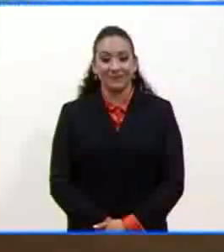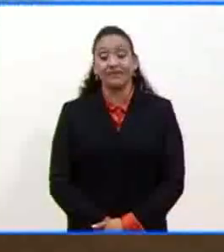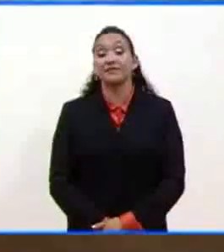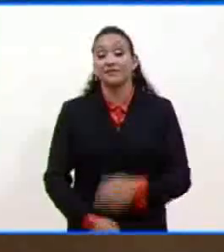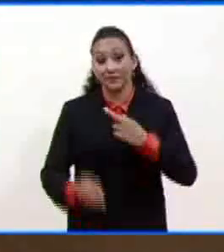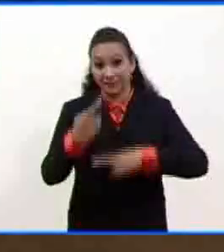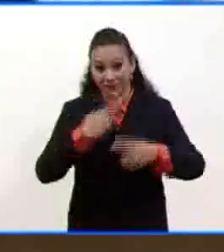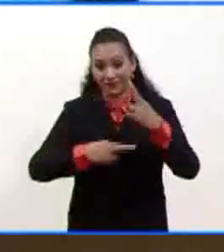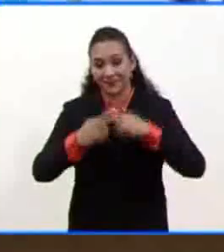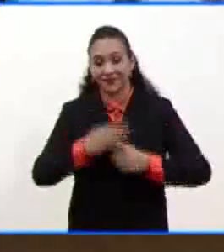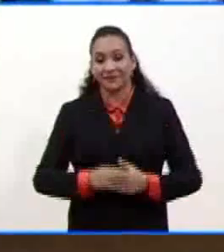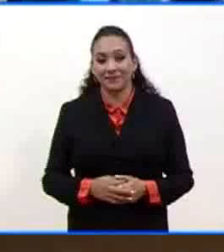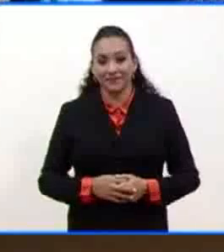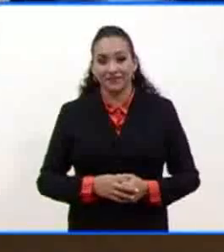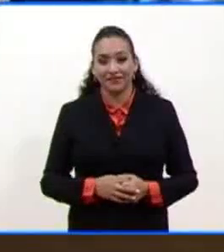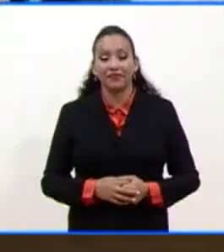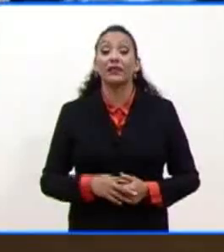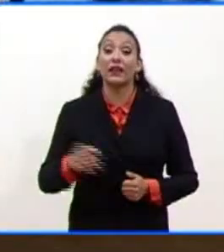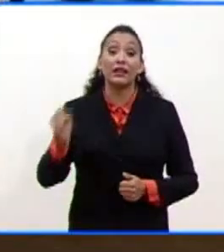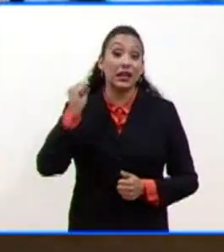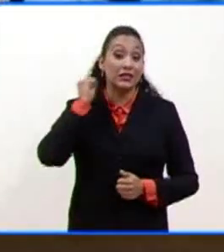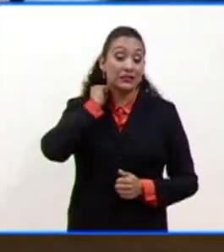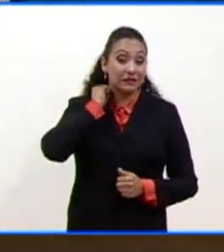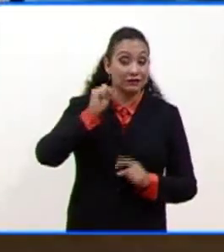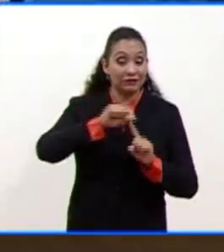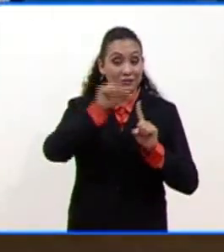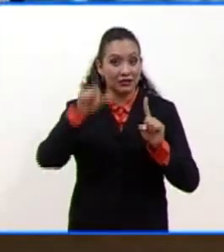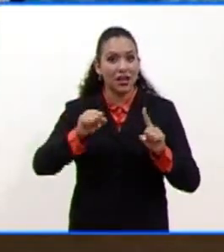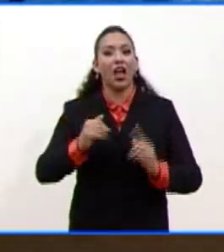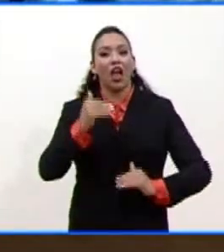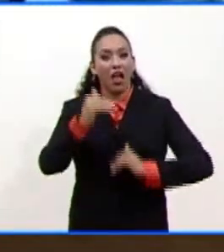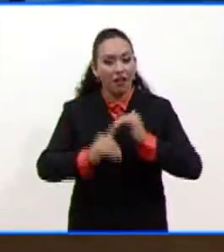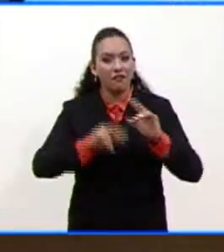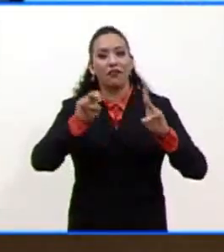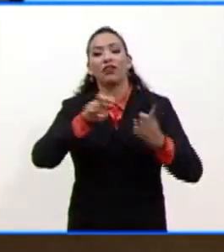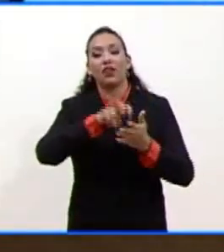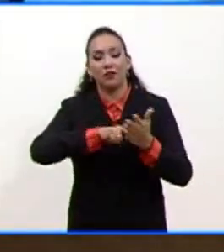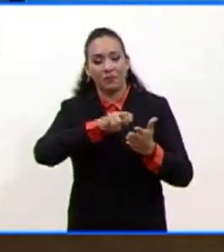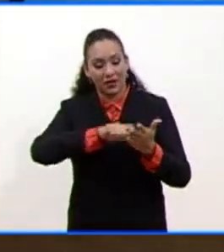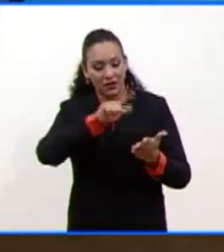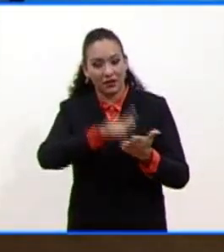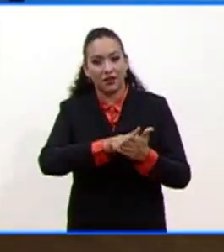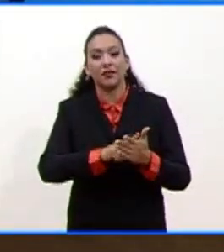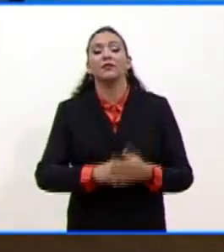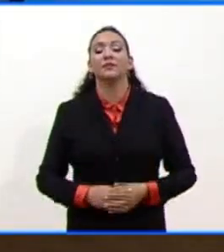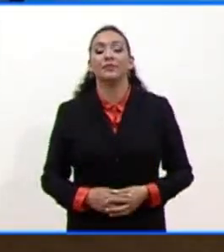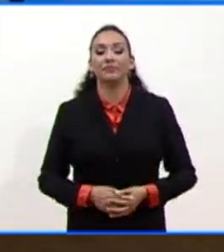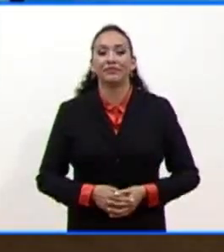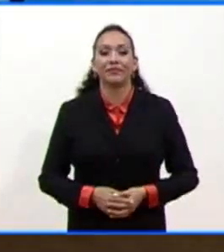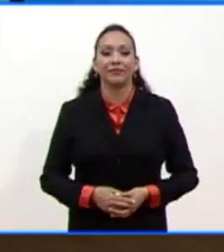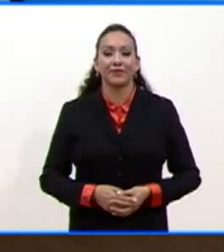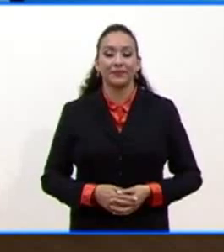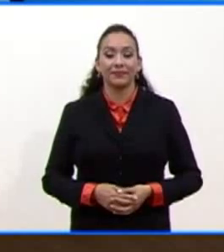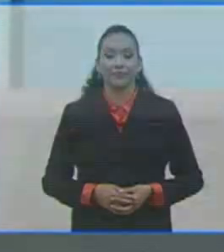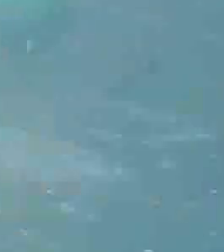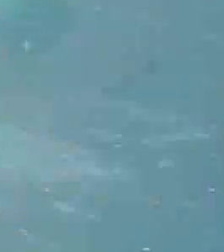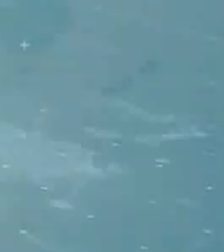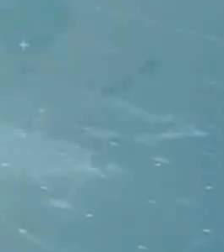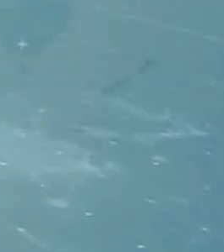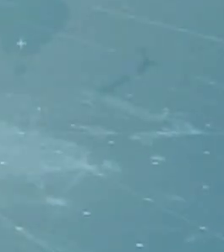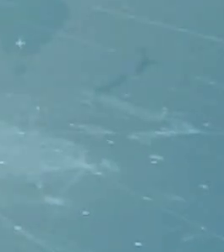Más adelante, avanza en el Senado reforma constitucional en materia de soberanía nacional.